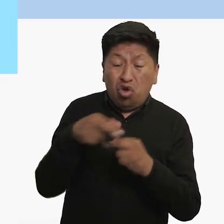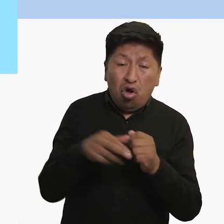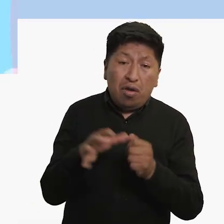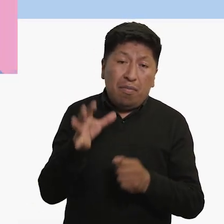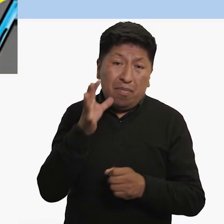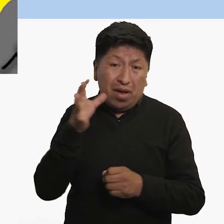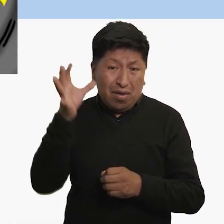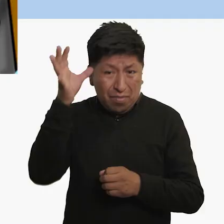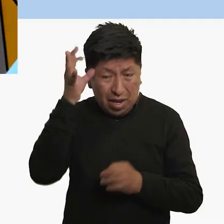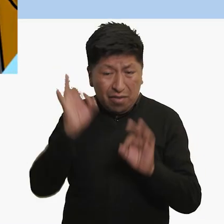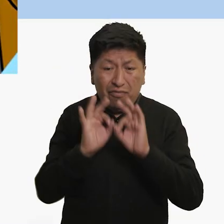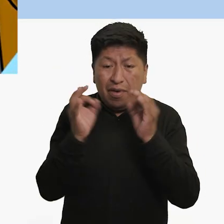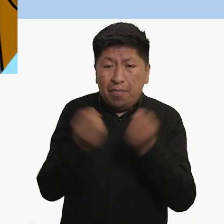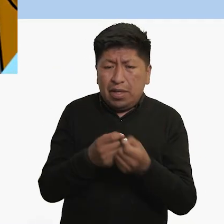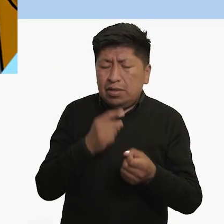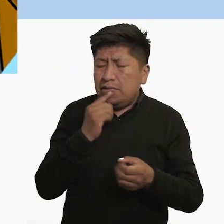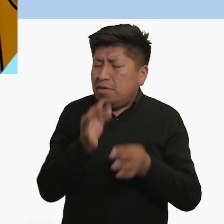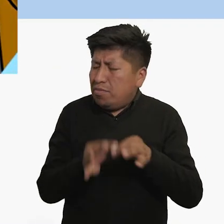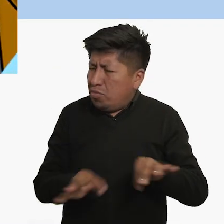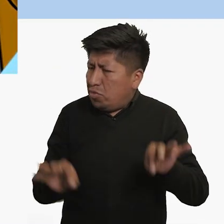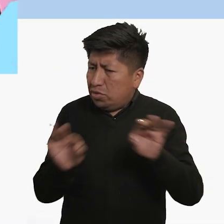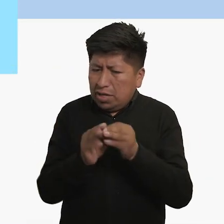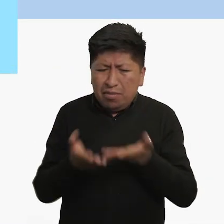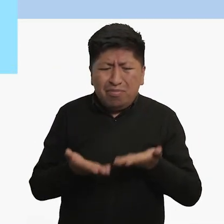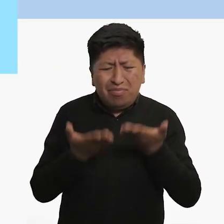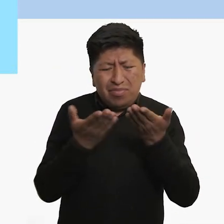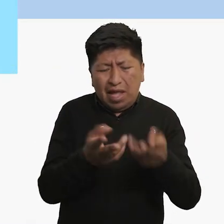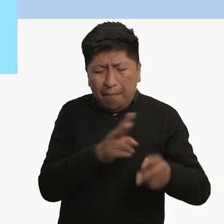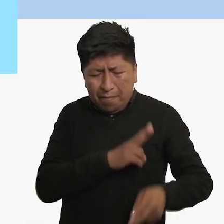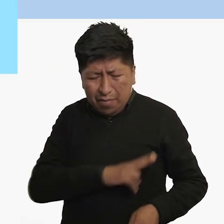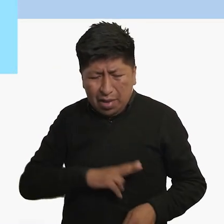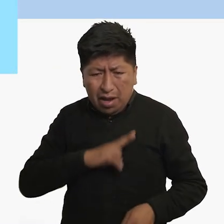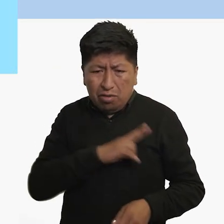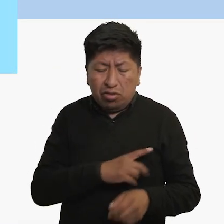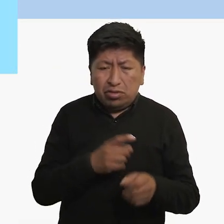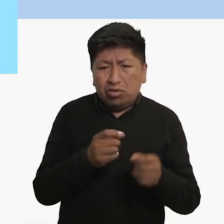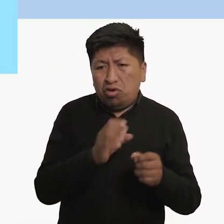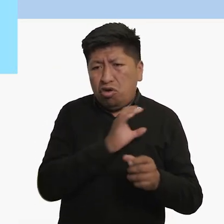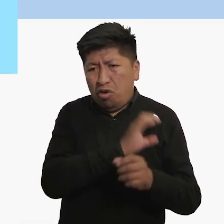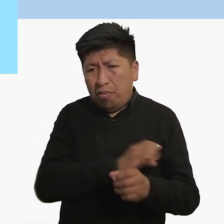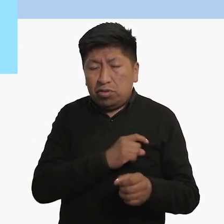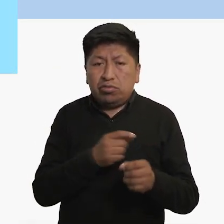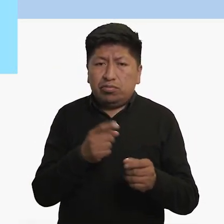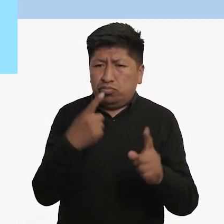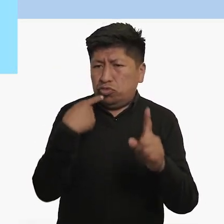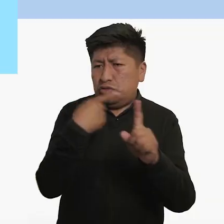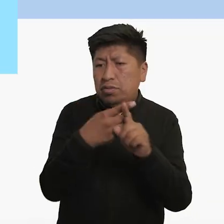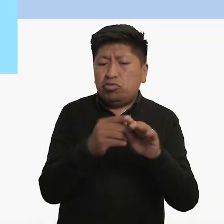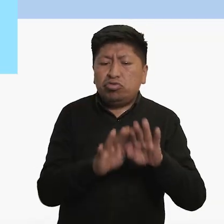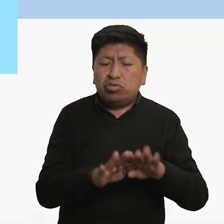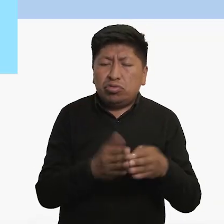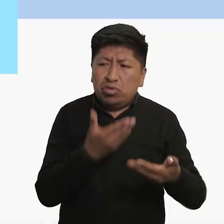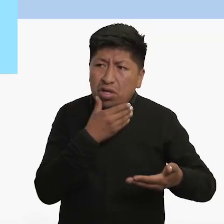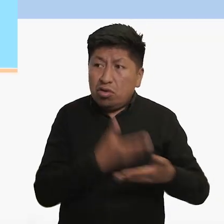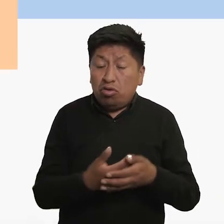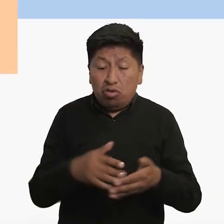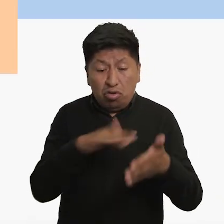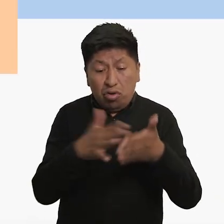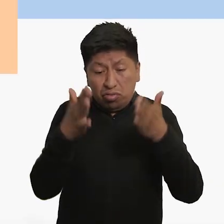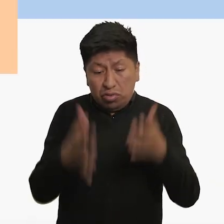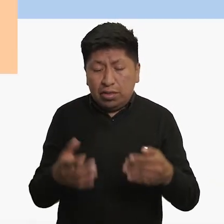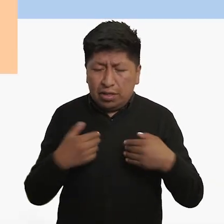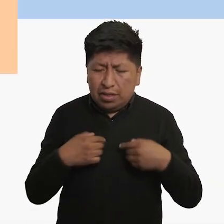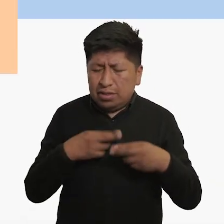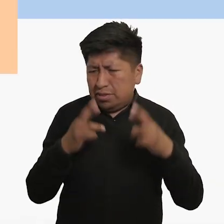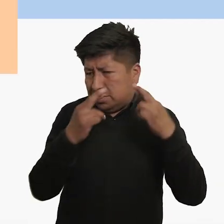y padres de familia es muy importante para cultivar valores, actitudes y comportamientos positivos en sus hijos. Las y los